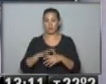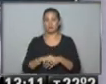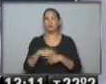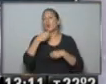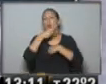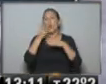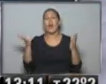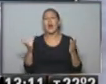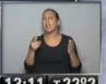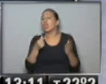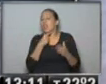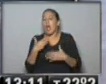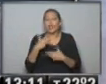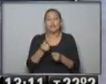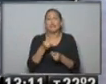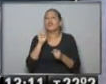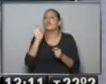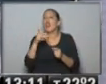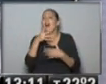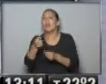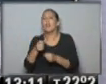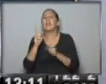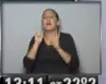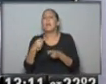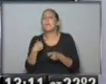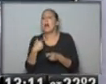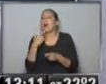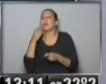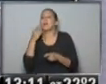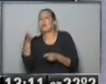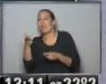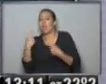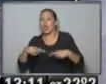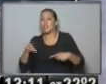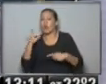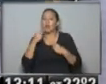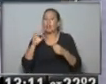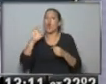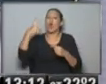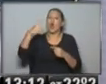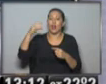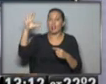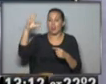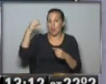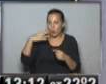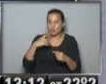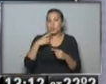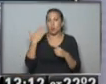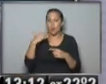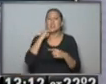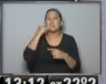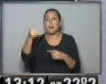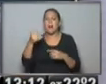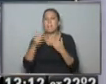por cualquier tipo de requerimiento. No solo para dar ayuda sino también para hacer reclamos, por ejemplo por cortes de luz, se puede llamar al Ministerio de Planificación.